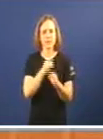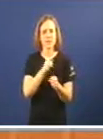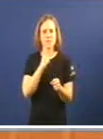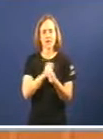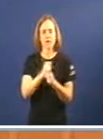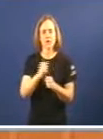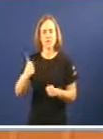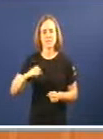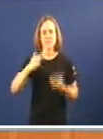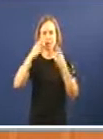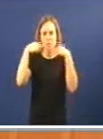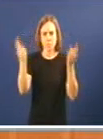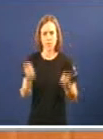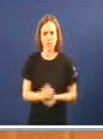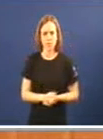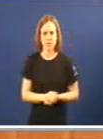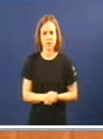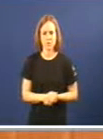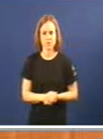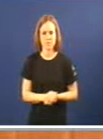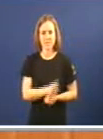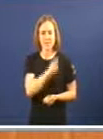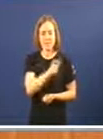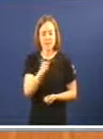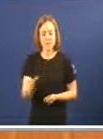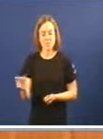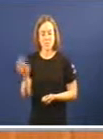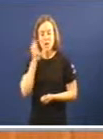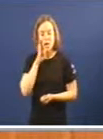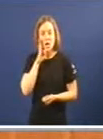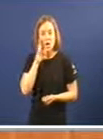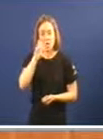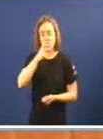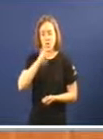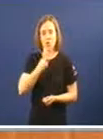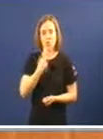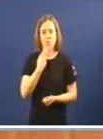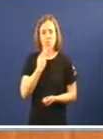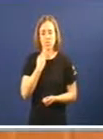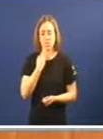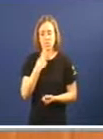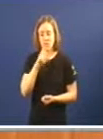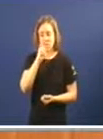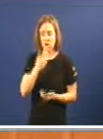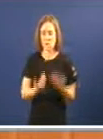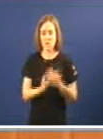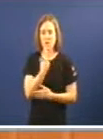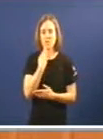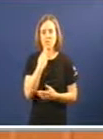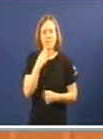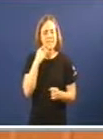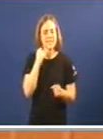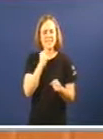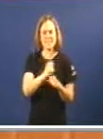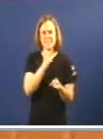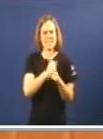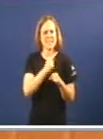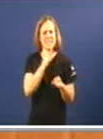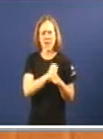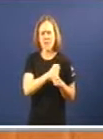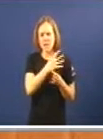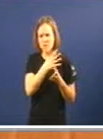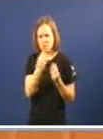pública es así es esos que os señor feijóo decía esta mañana que estaban trabajando más que nunca es así